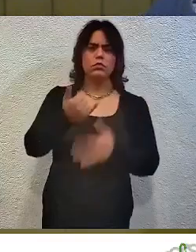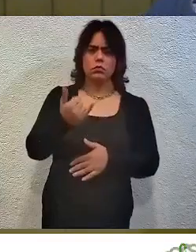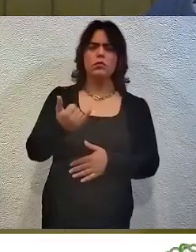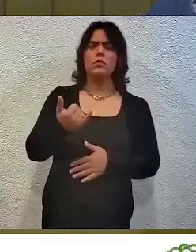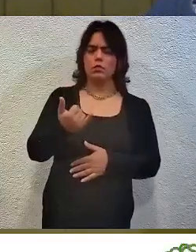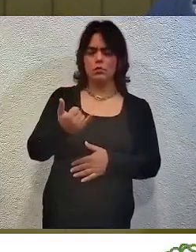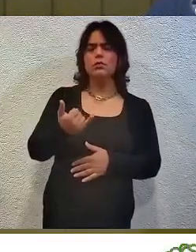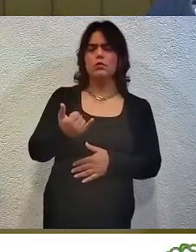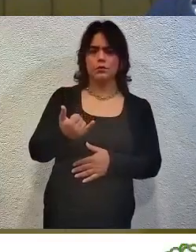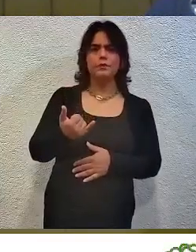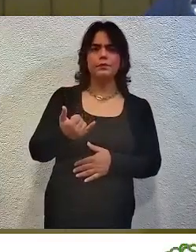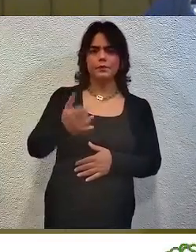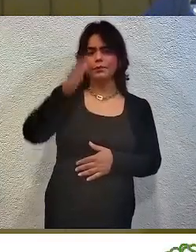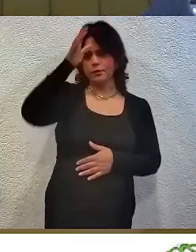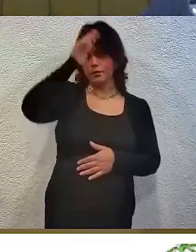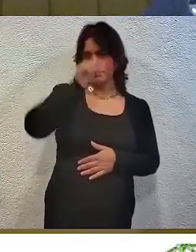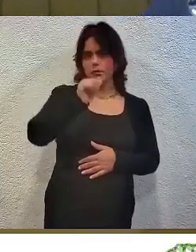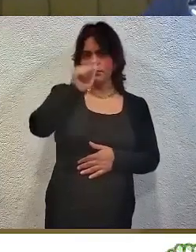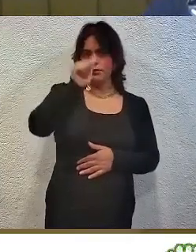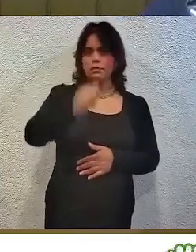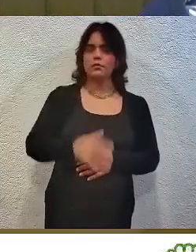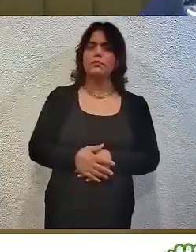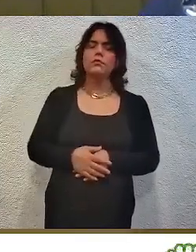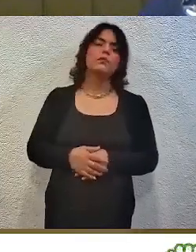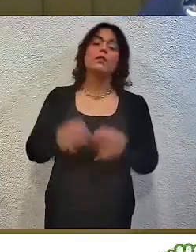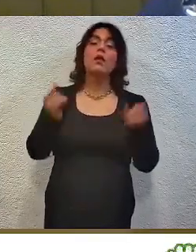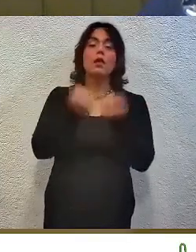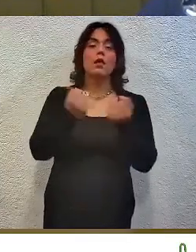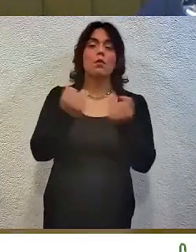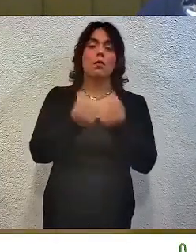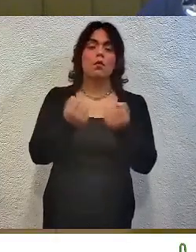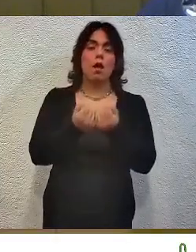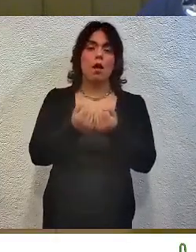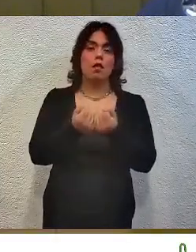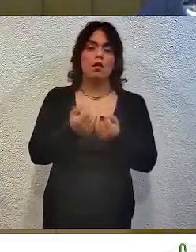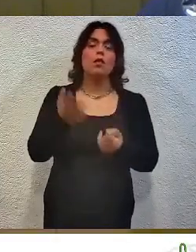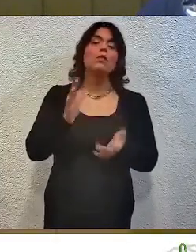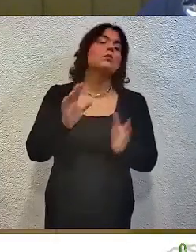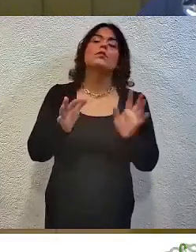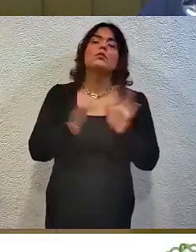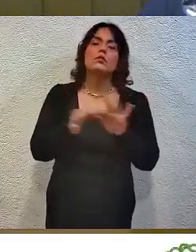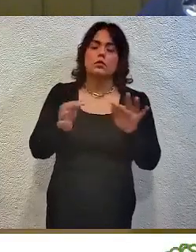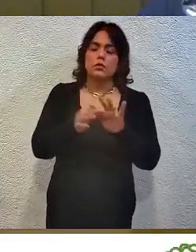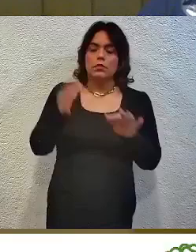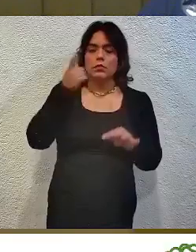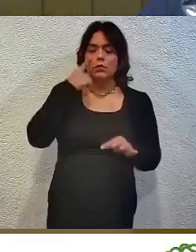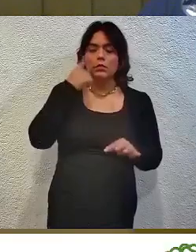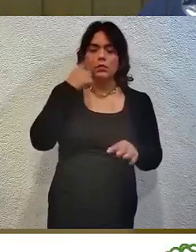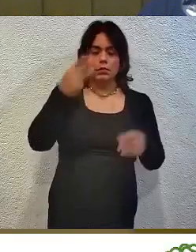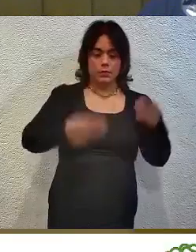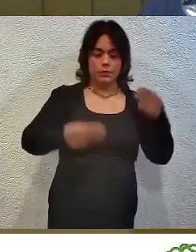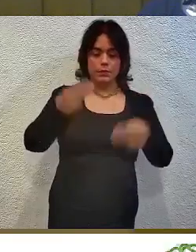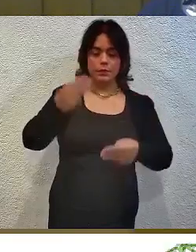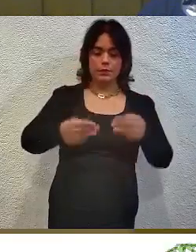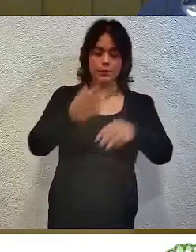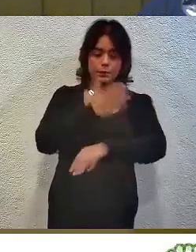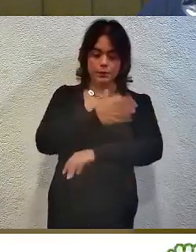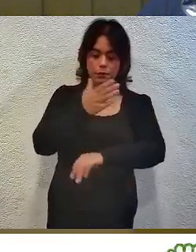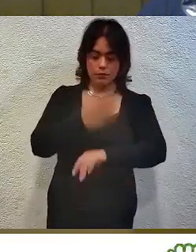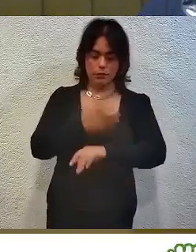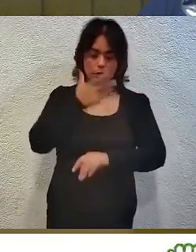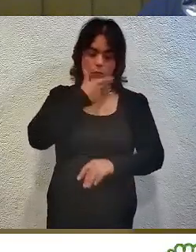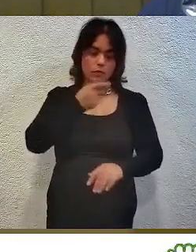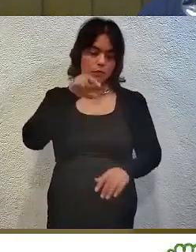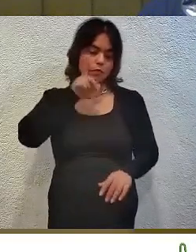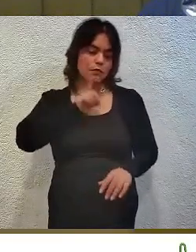propone el magistrado César y aprovechar también para hacer algunas precisiones, compañeros, magistrados, magistradas.